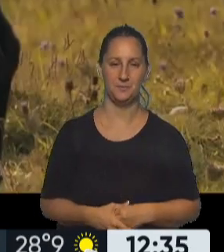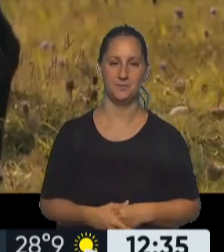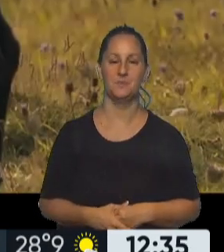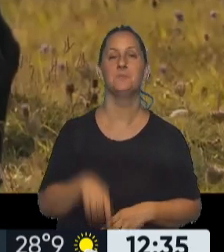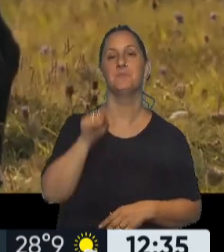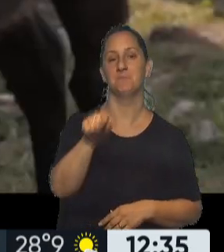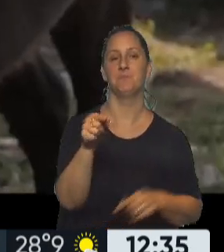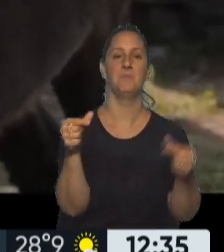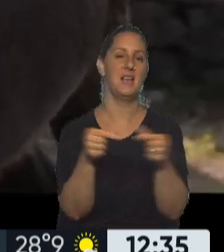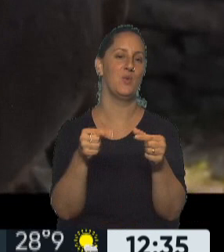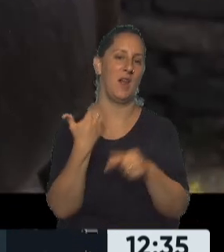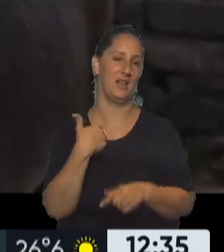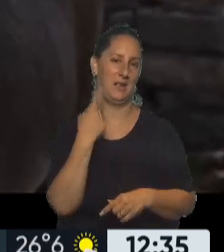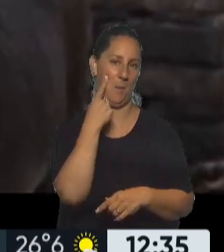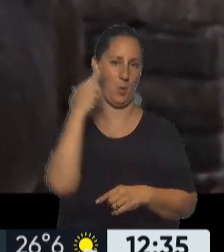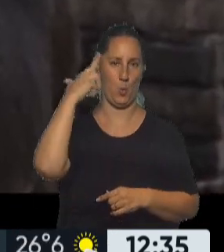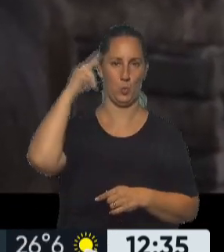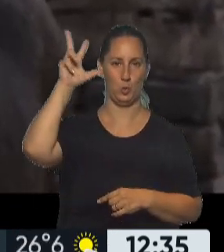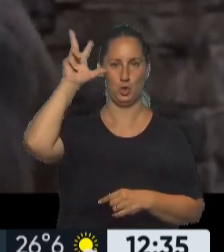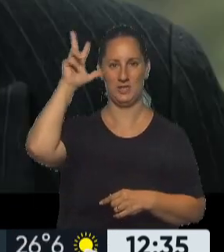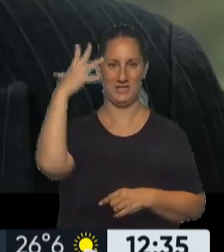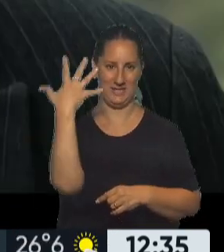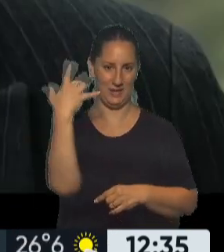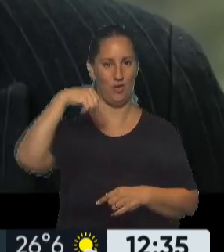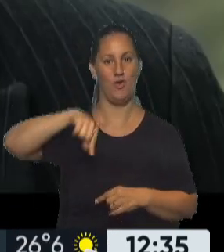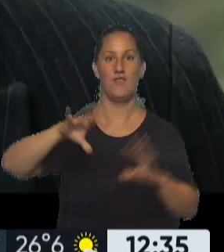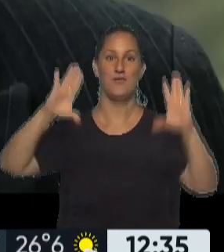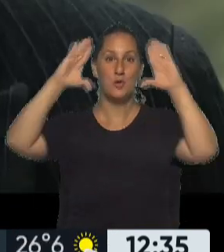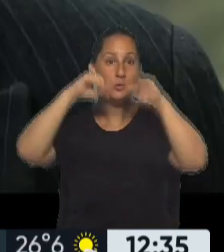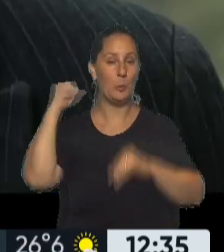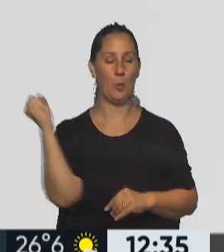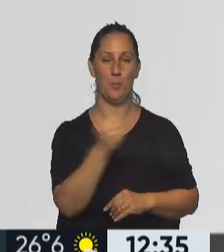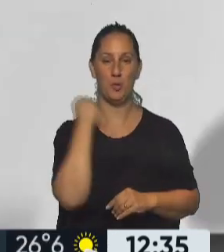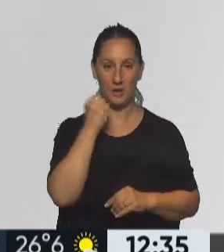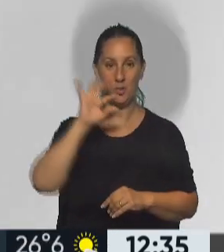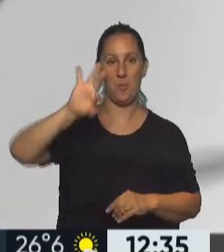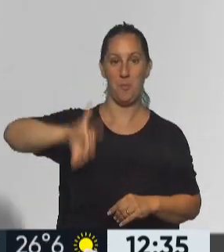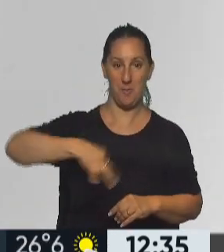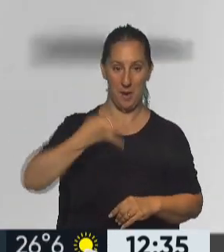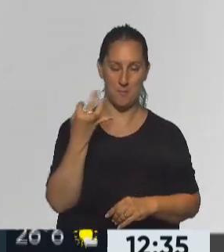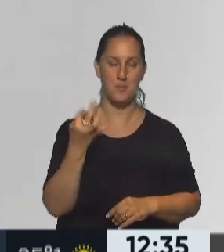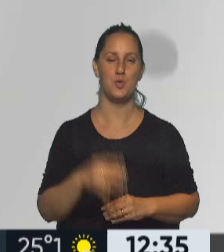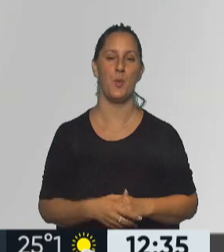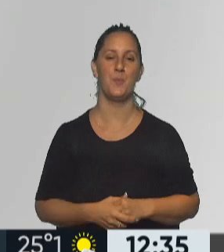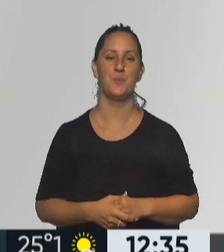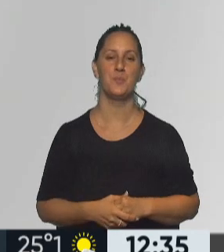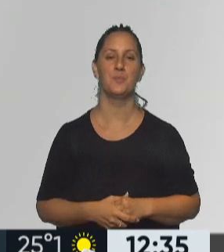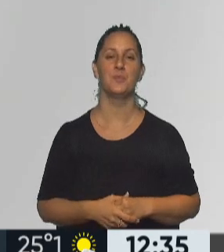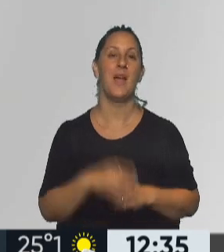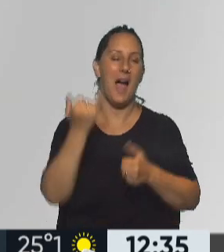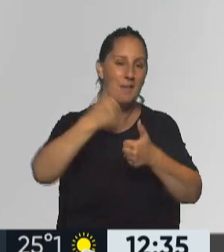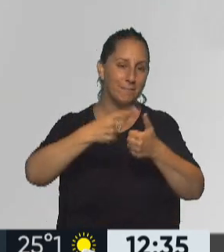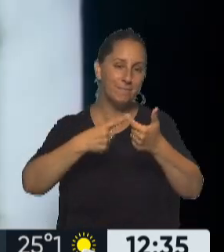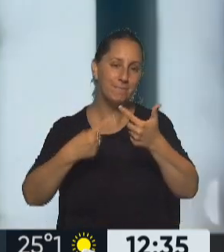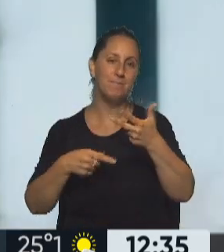la película Argentina 1985 en esta noche tan importante de los Golden Globe, que tiene entre las muchas cosas